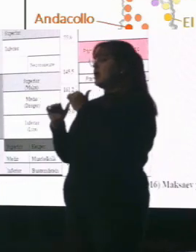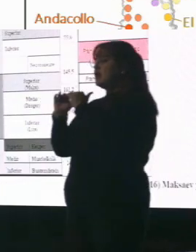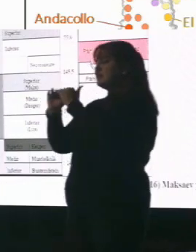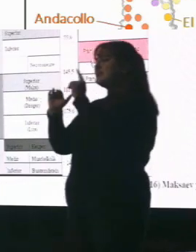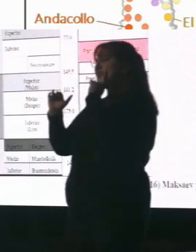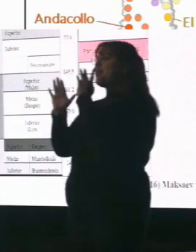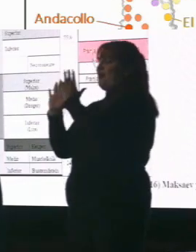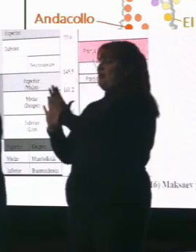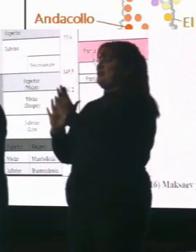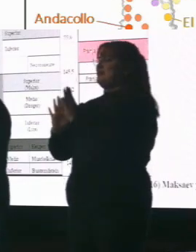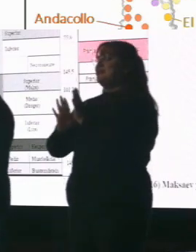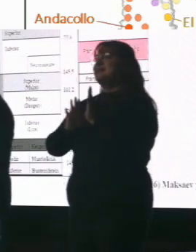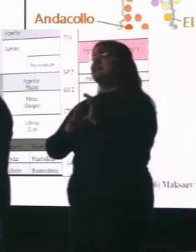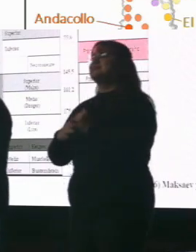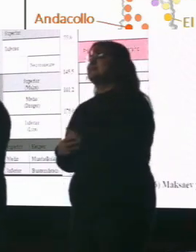ordenada.